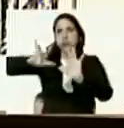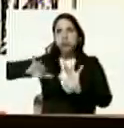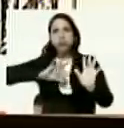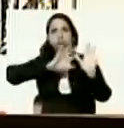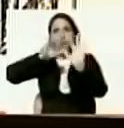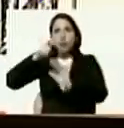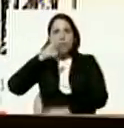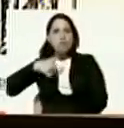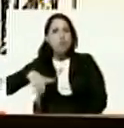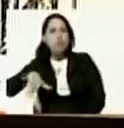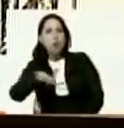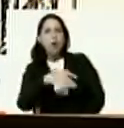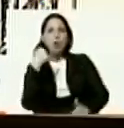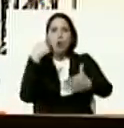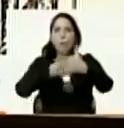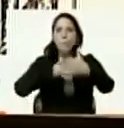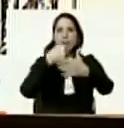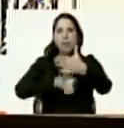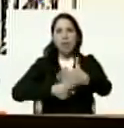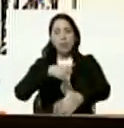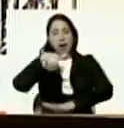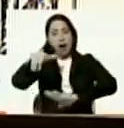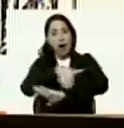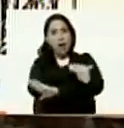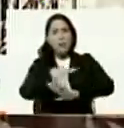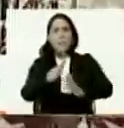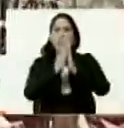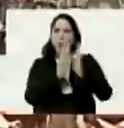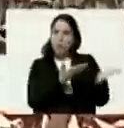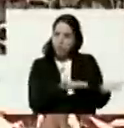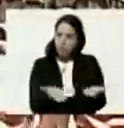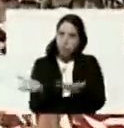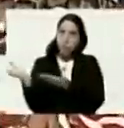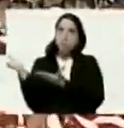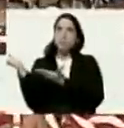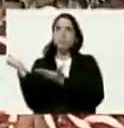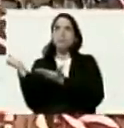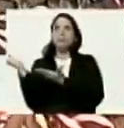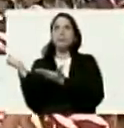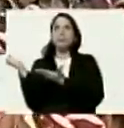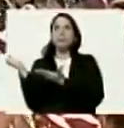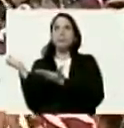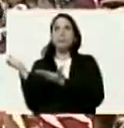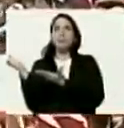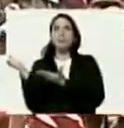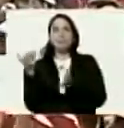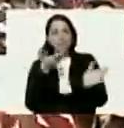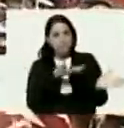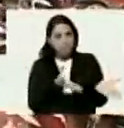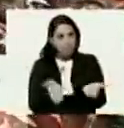pueblo combatiente en las calles. Adelante, bienvenido, bienvenida.